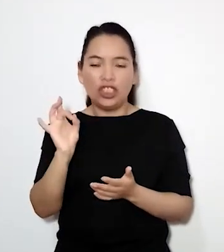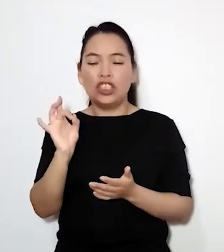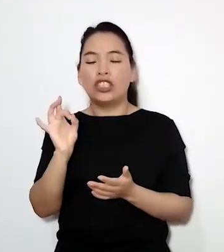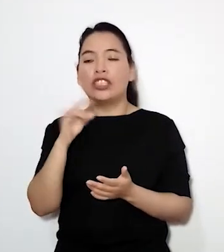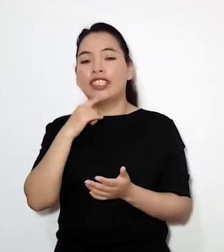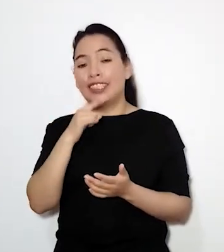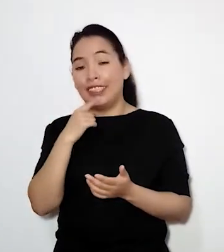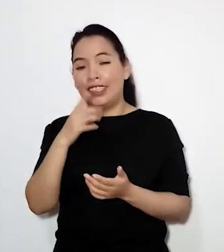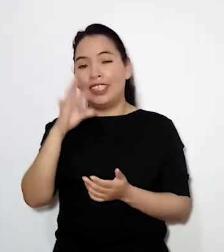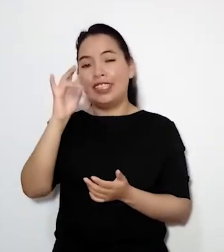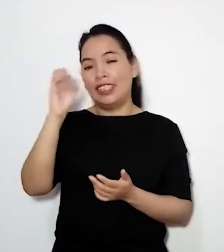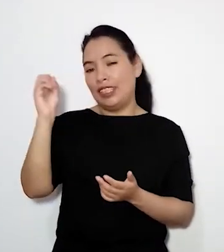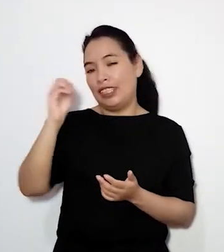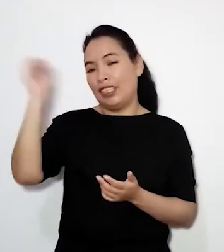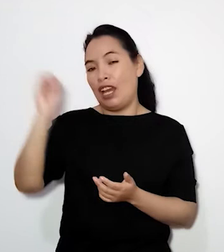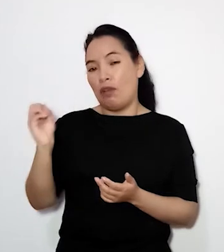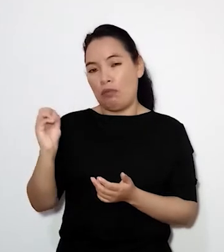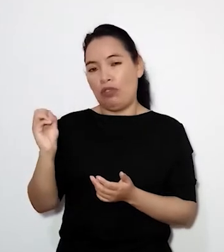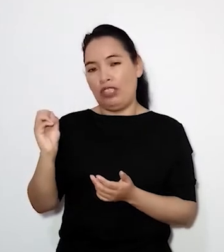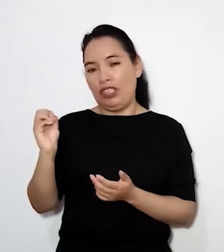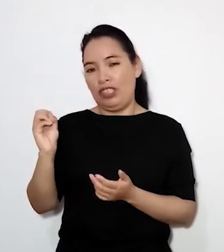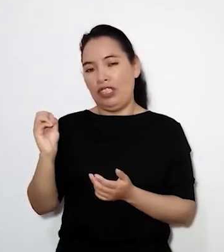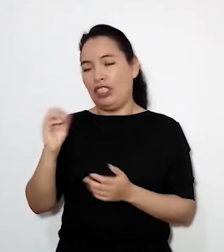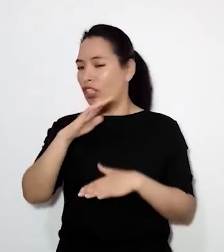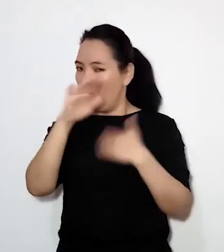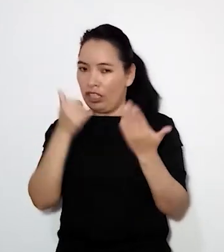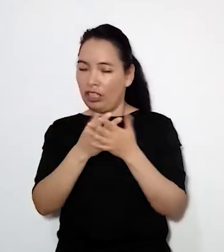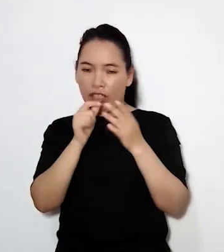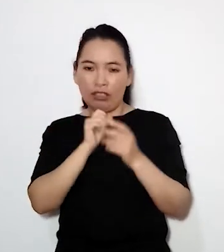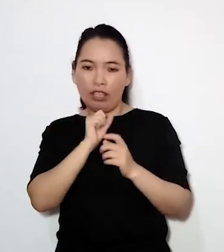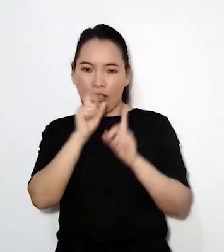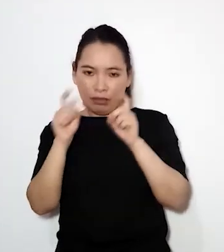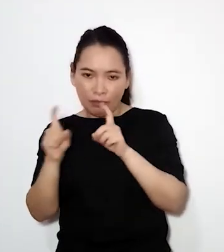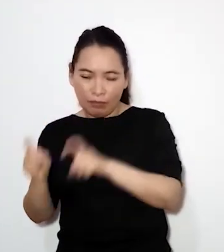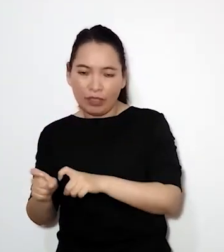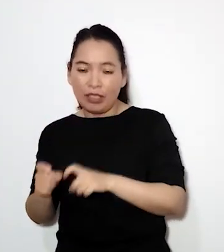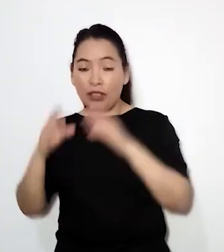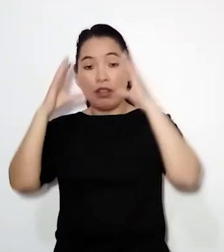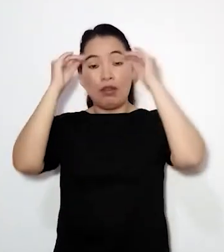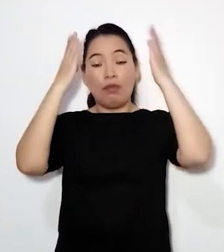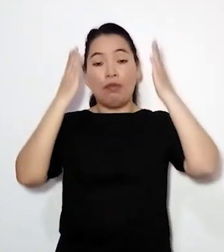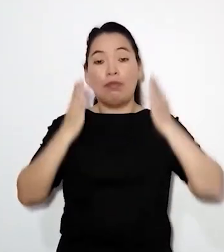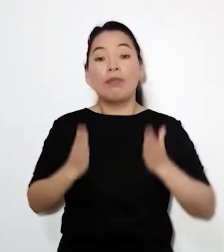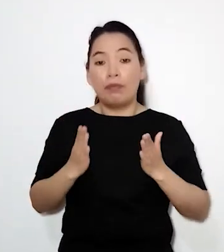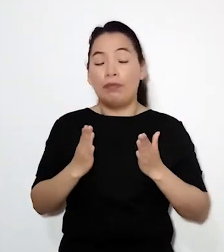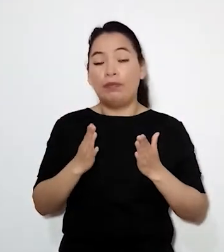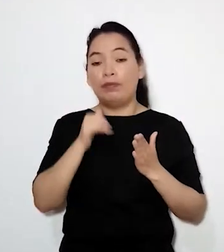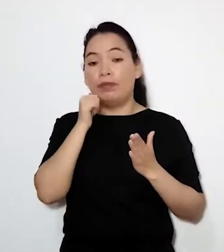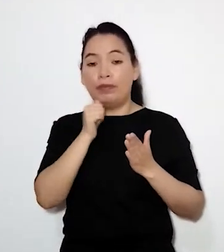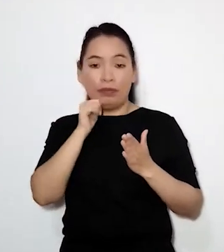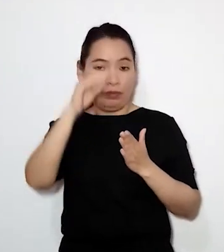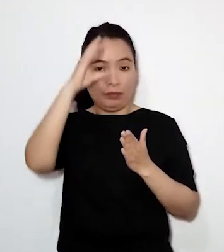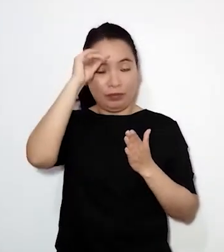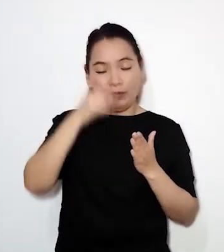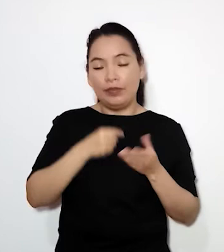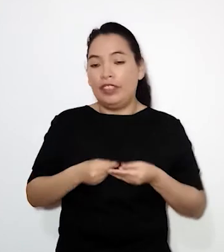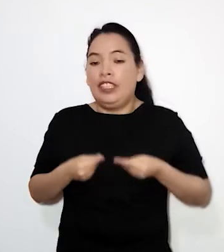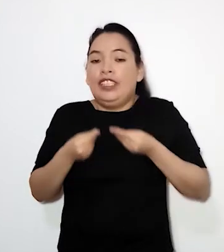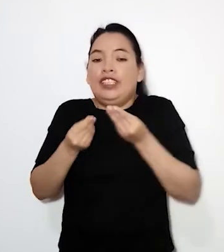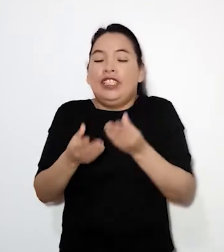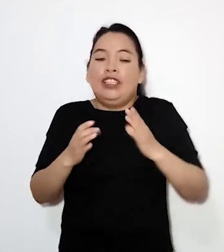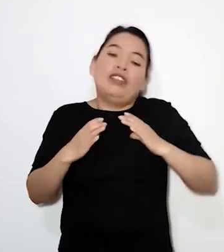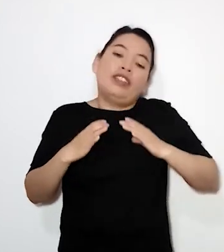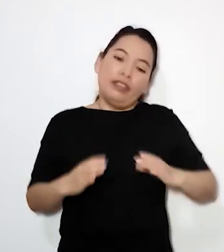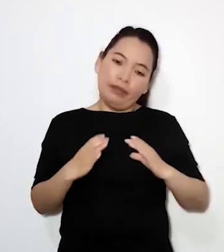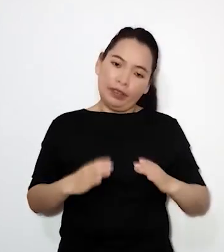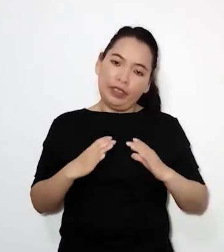los casos, las y los docentes de los países participantes indicaron que recibieron algún tipo de formación para enseñar en entornos